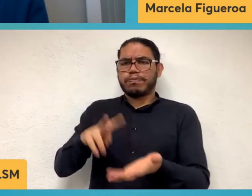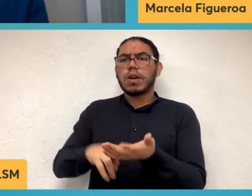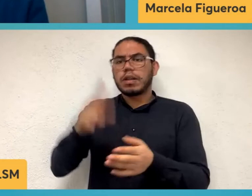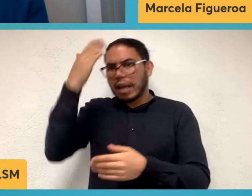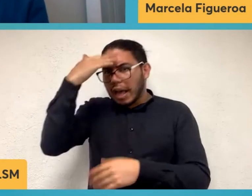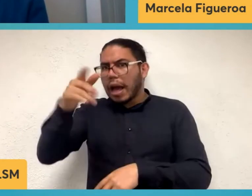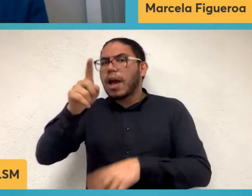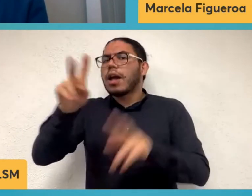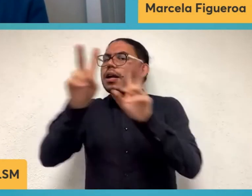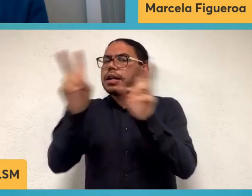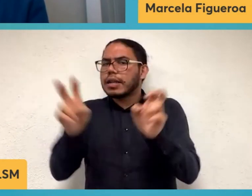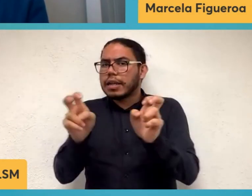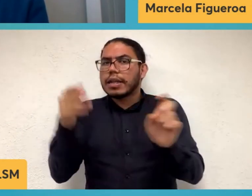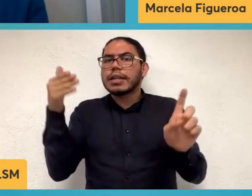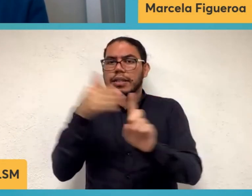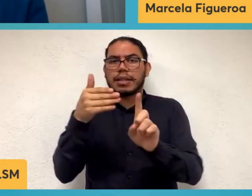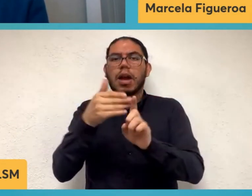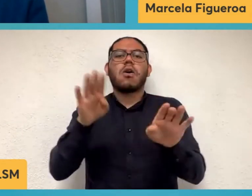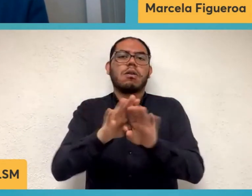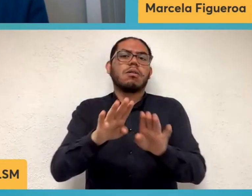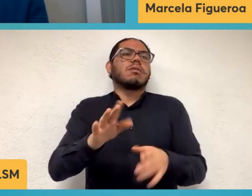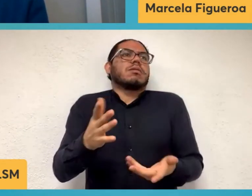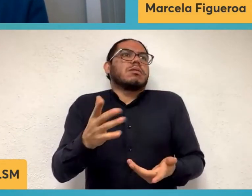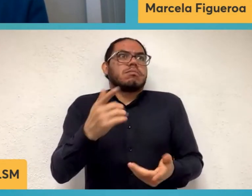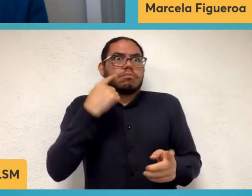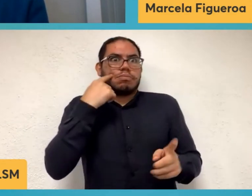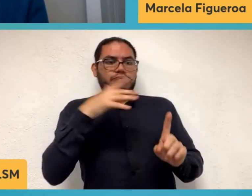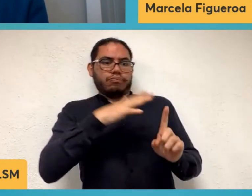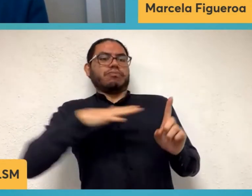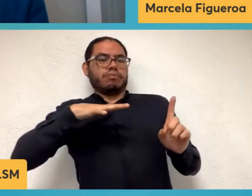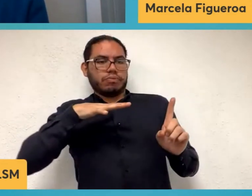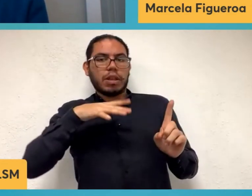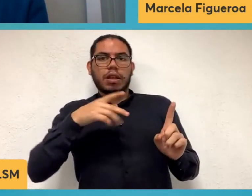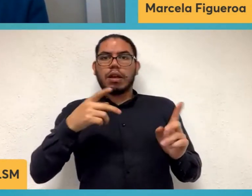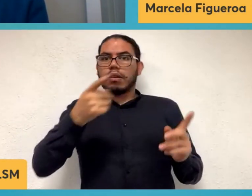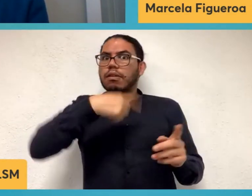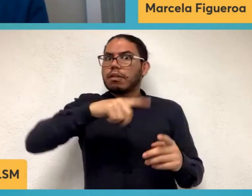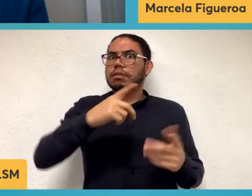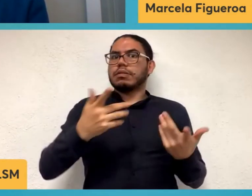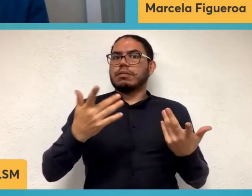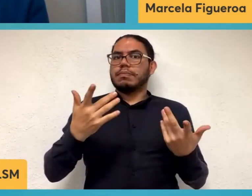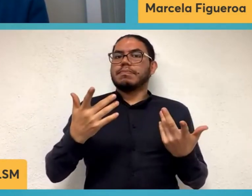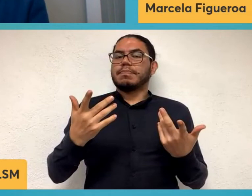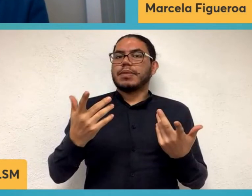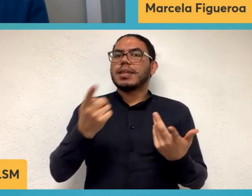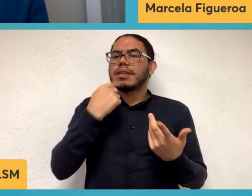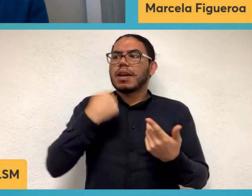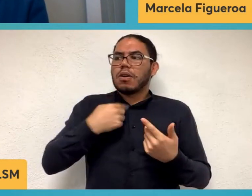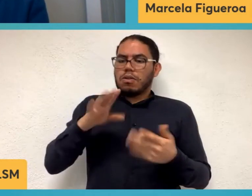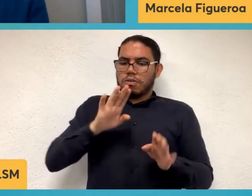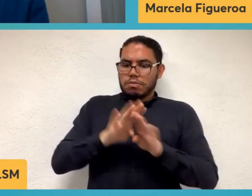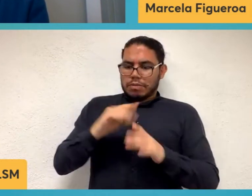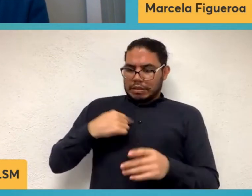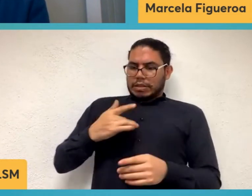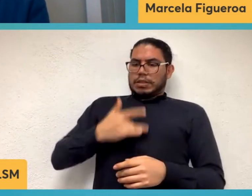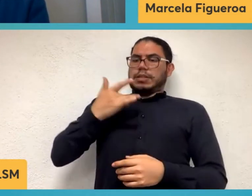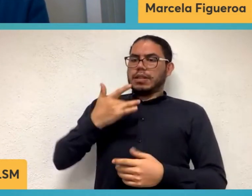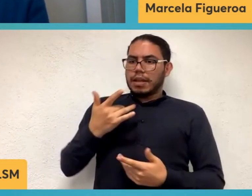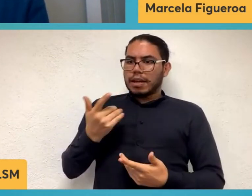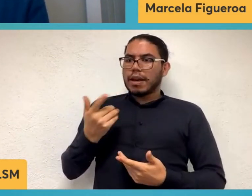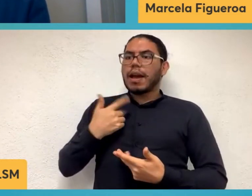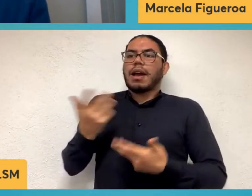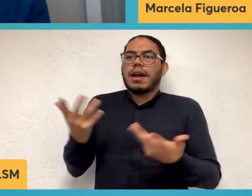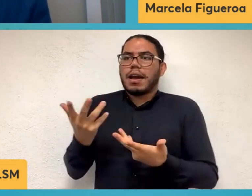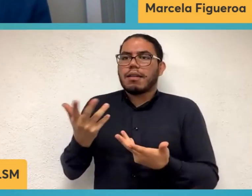puedes impactar de esa manera. Es decir, compartir cómo has hecho la diferencia, quién has inspirado. Y nos